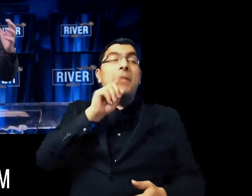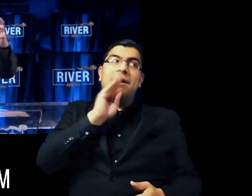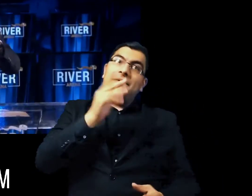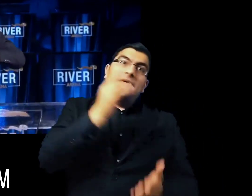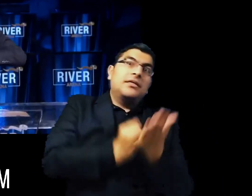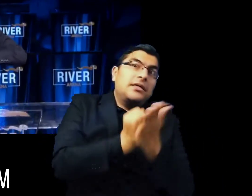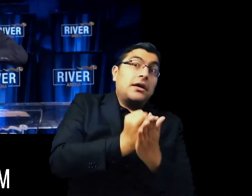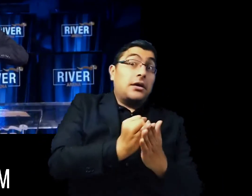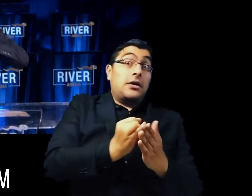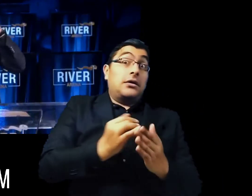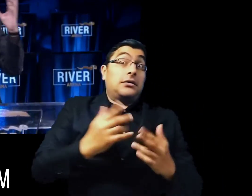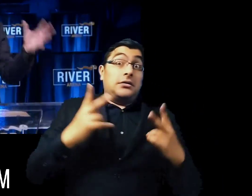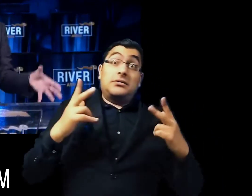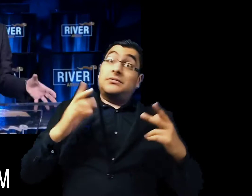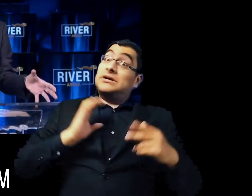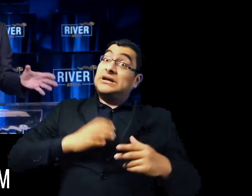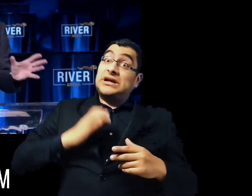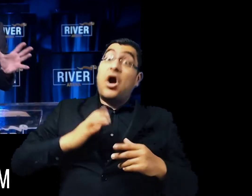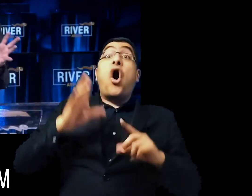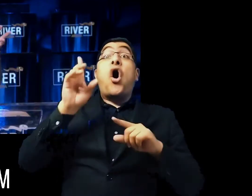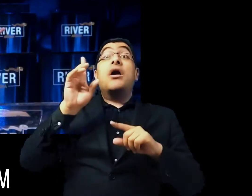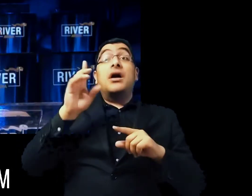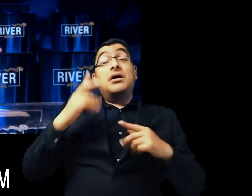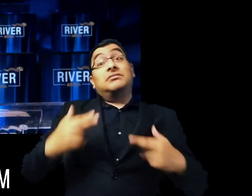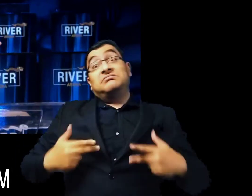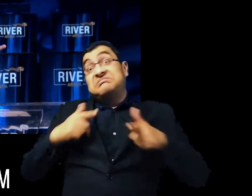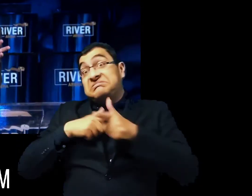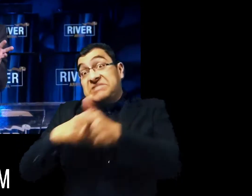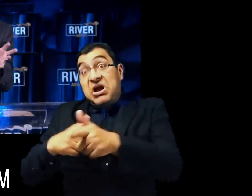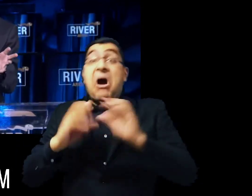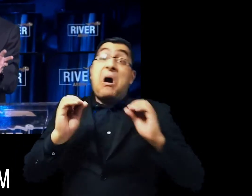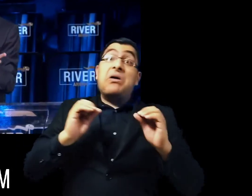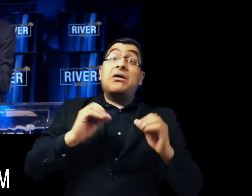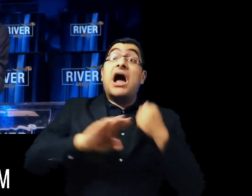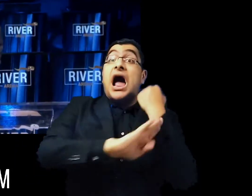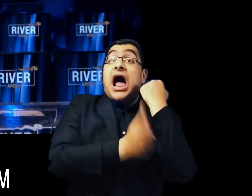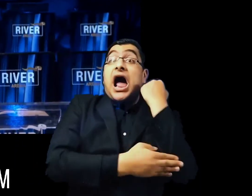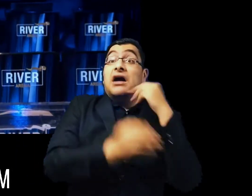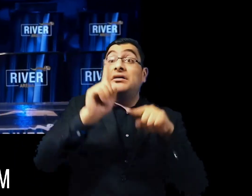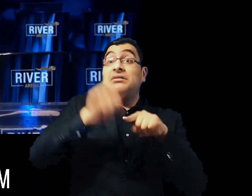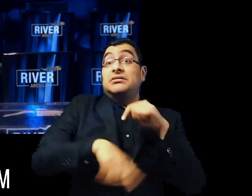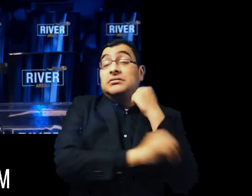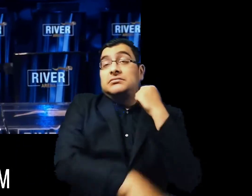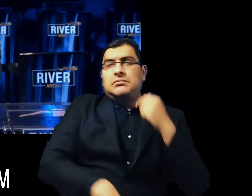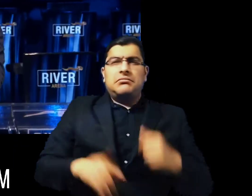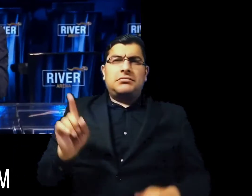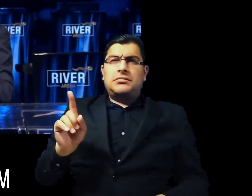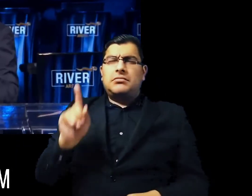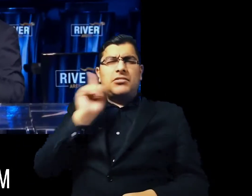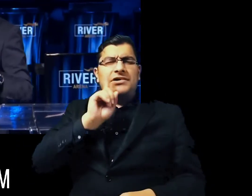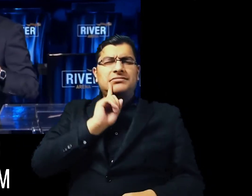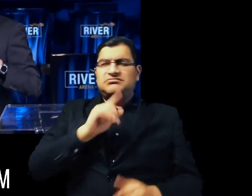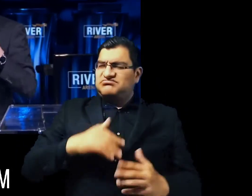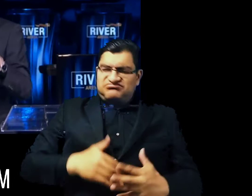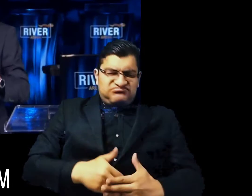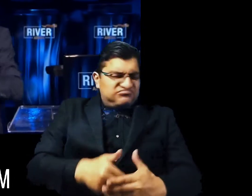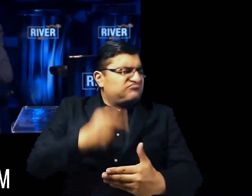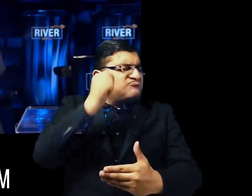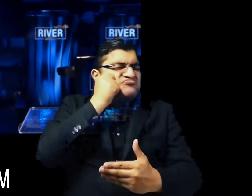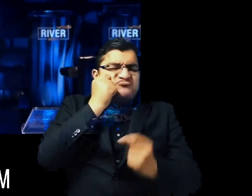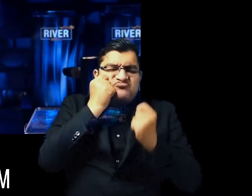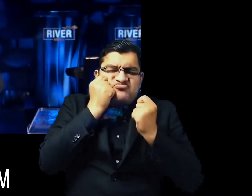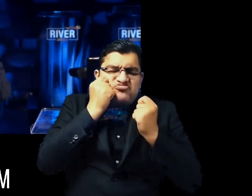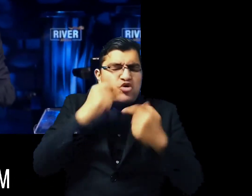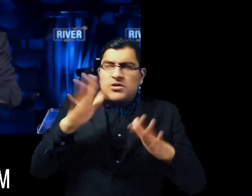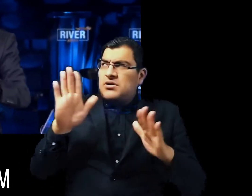luz o tratar de producir un aborto para preservar su cuerpo, y ella decidió que me tendría igual. De alguna forma